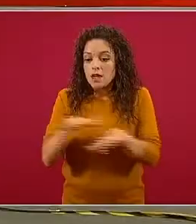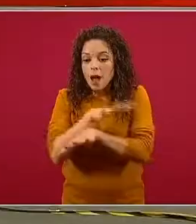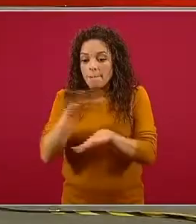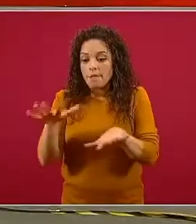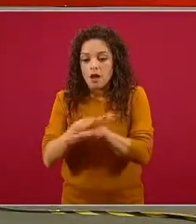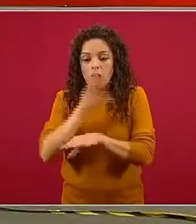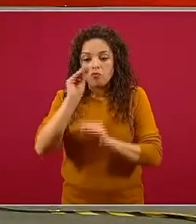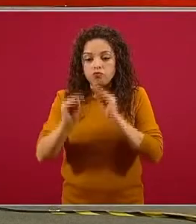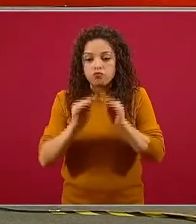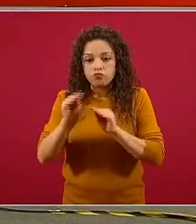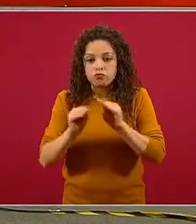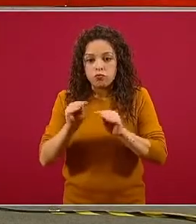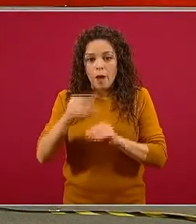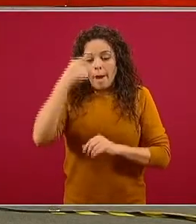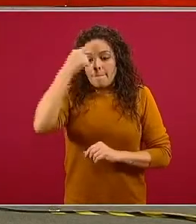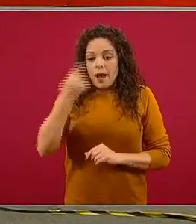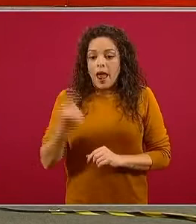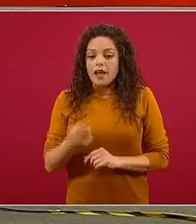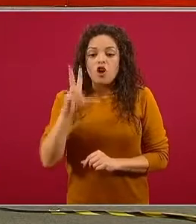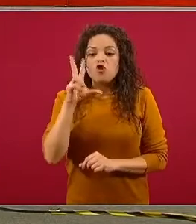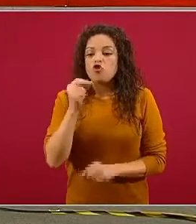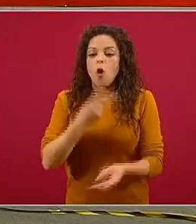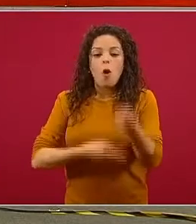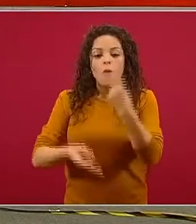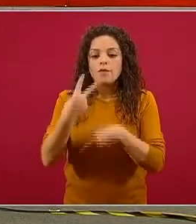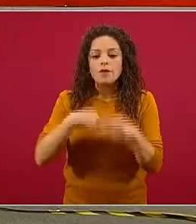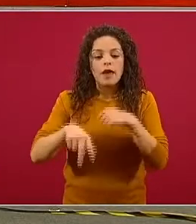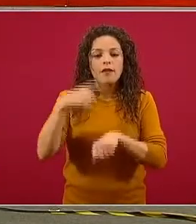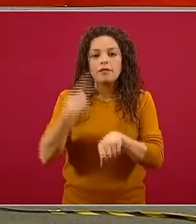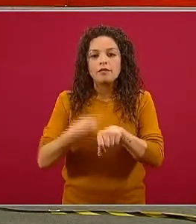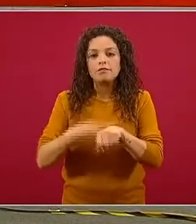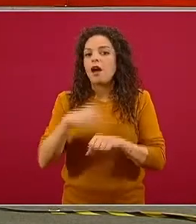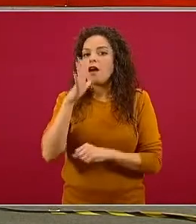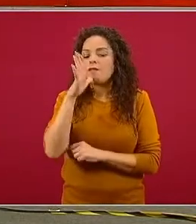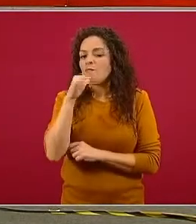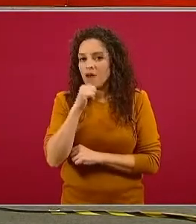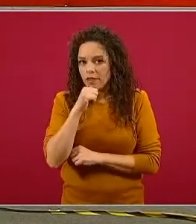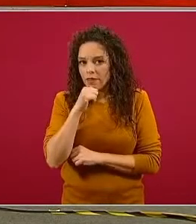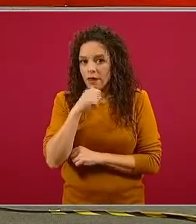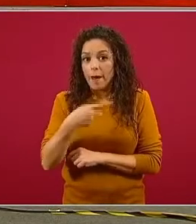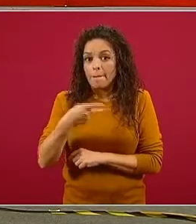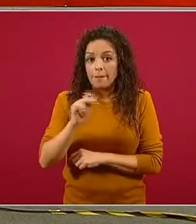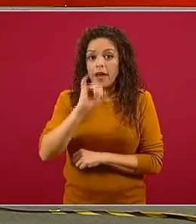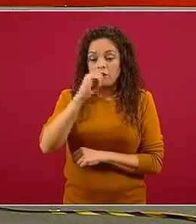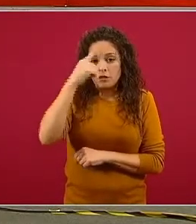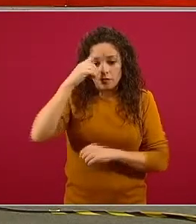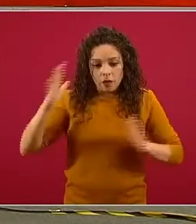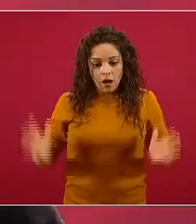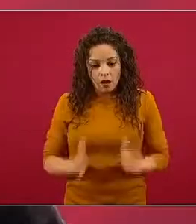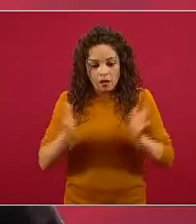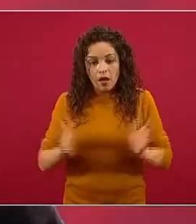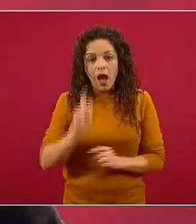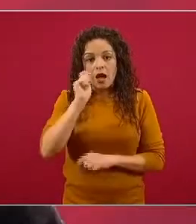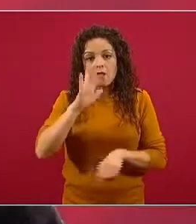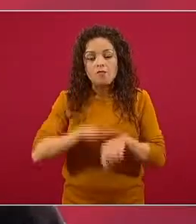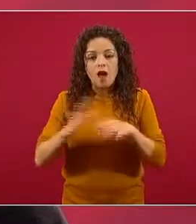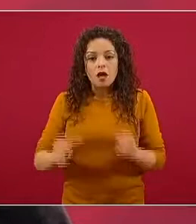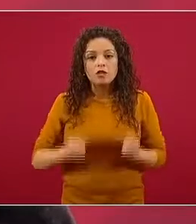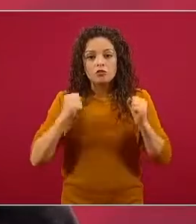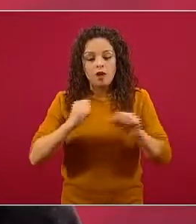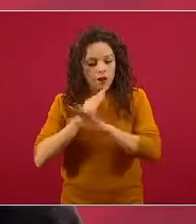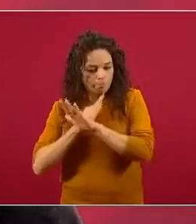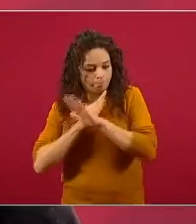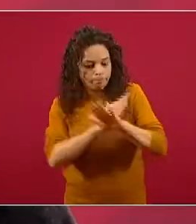no sea capaz de producir enfermedad, pero sí para estimular el sistema inmune, el sistema de defensas del organismo.